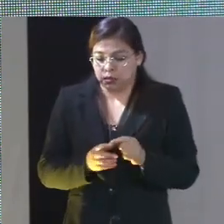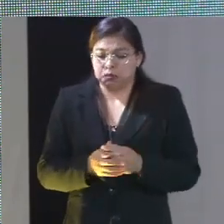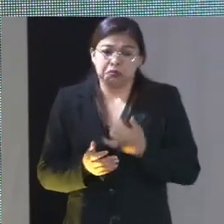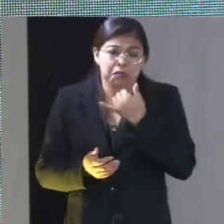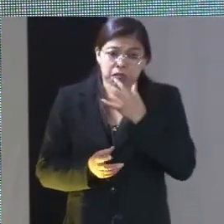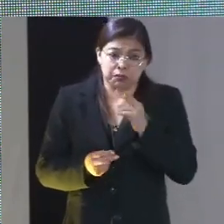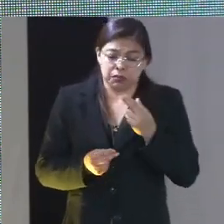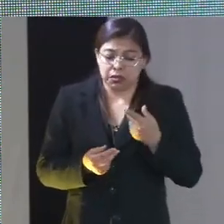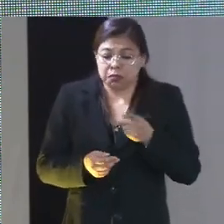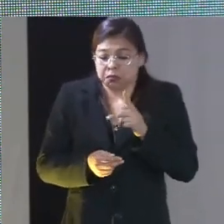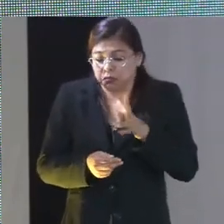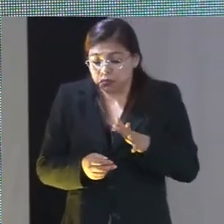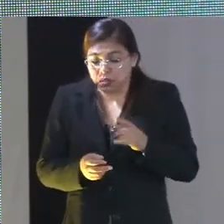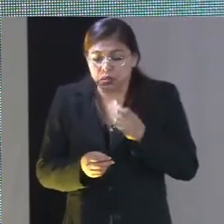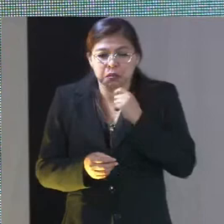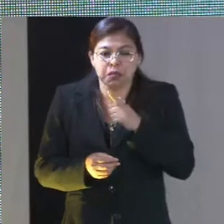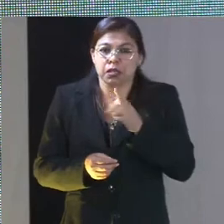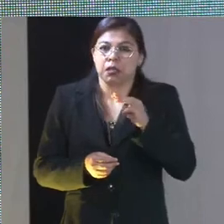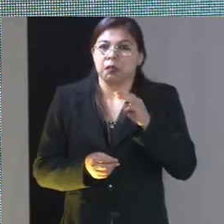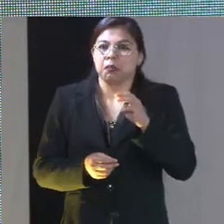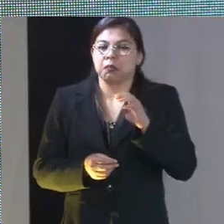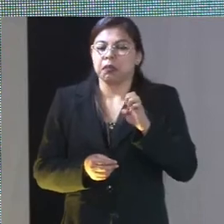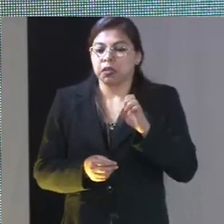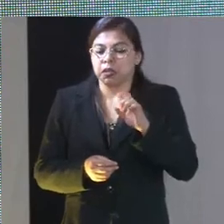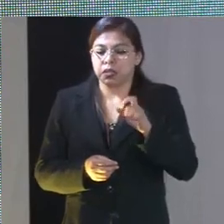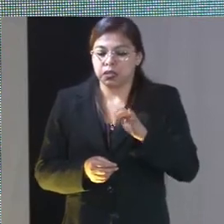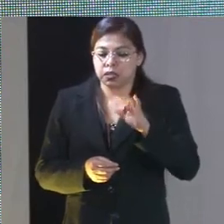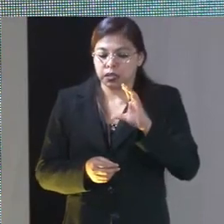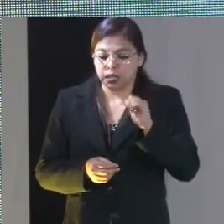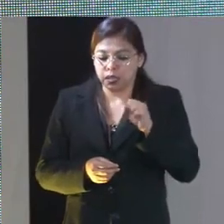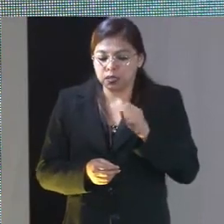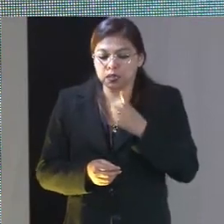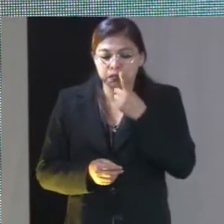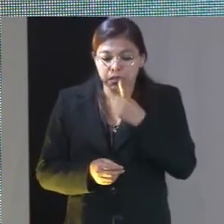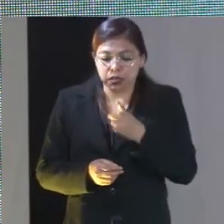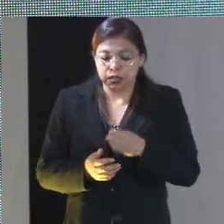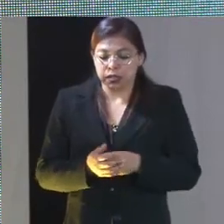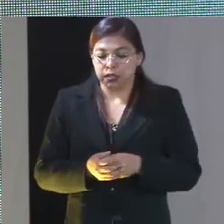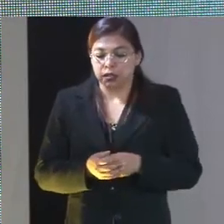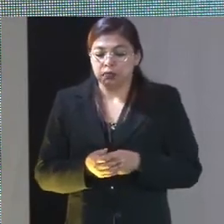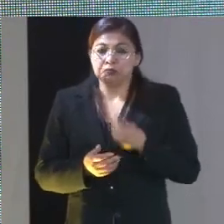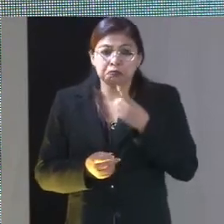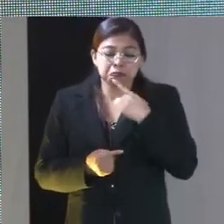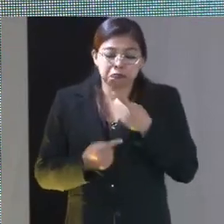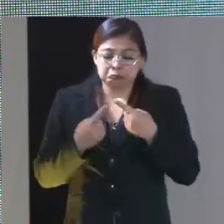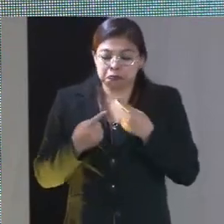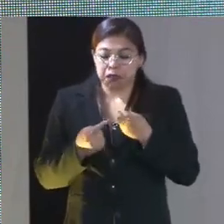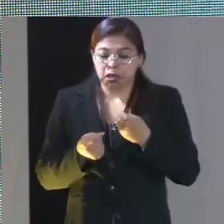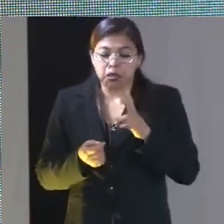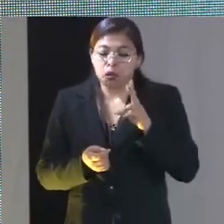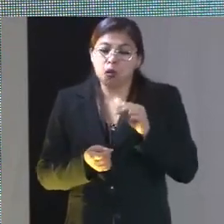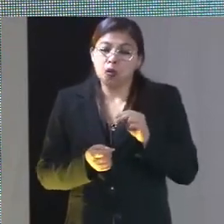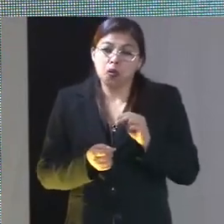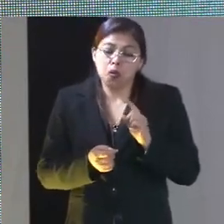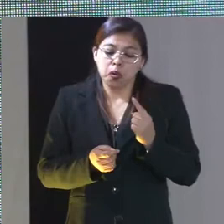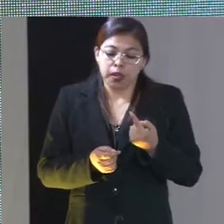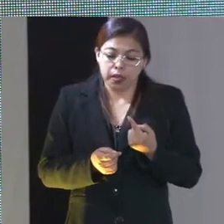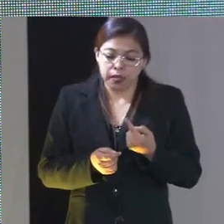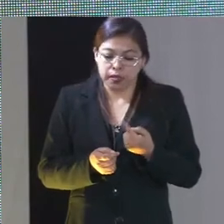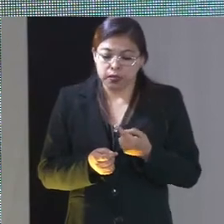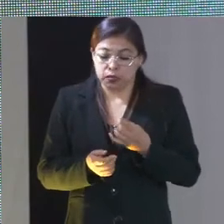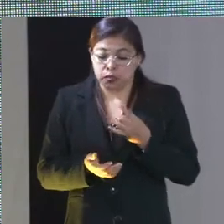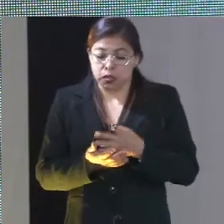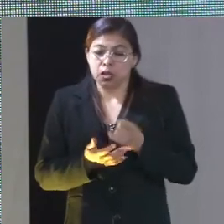sin embargo, con la finta de que los mexicas vieron a Cortés como Quetzalcóatl, que por ello se le hincaban. No es tampoco una